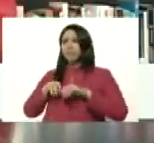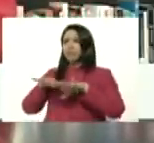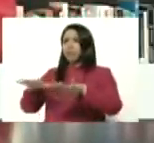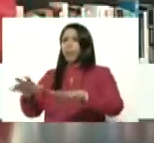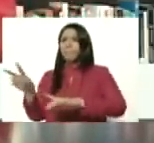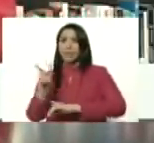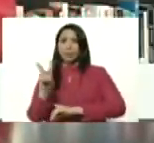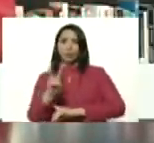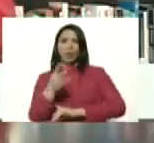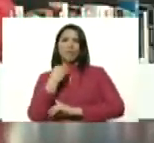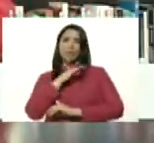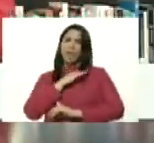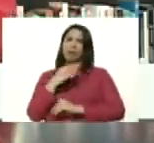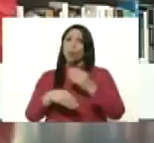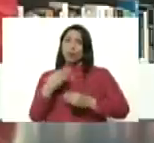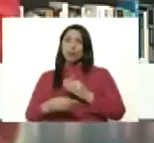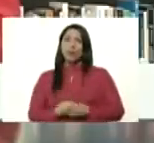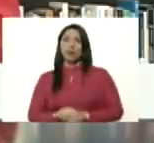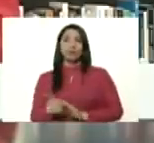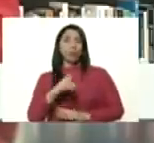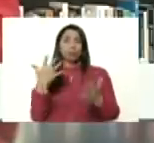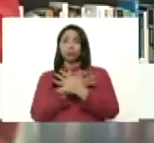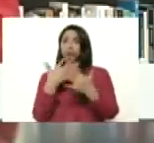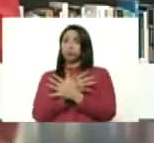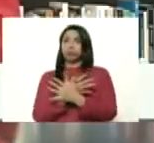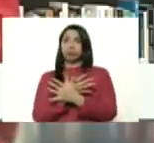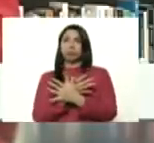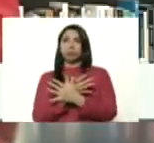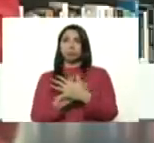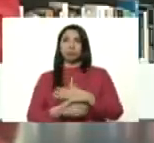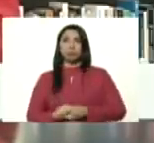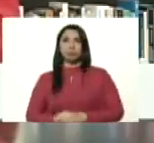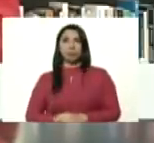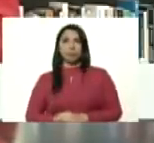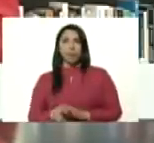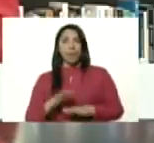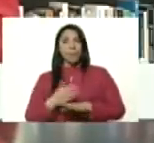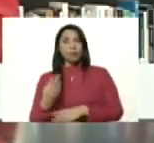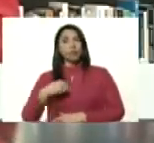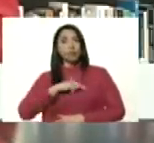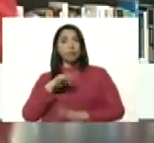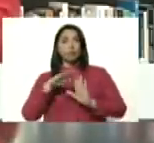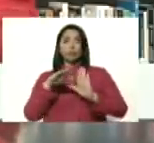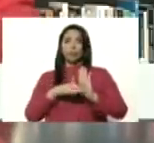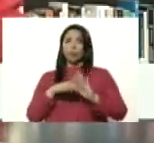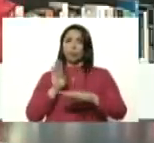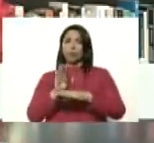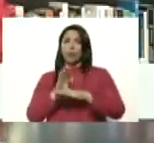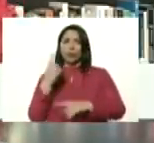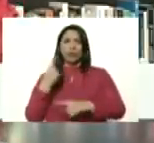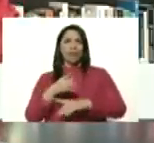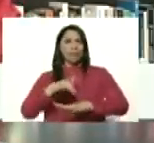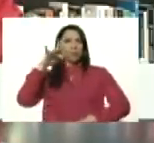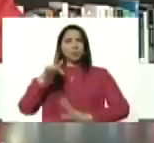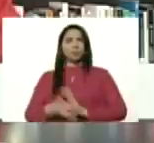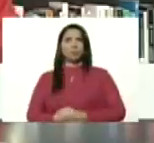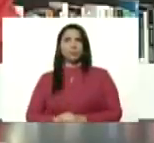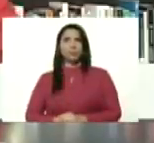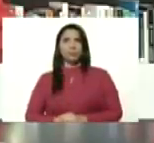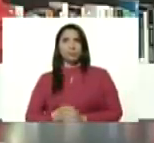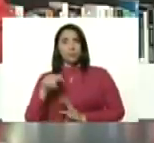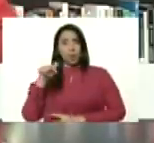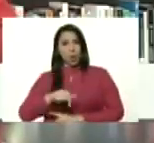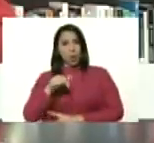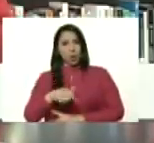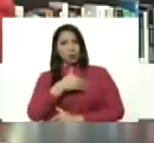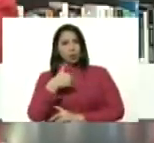Venezuela con la pandemia, lo harían. No lo dudarían. Por eso nuestros cuidados tienen que ser extremos. Y hoy yo